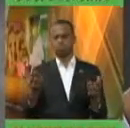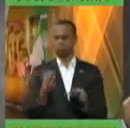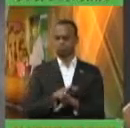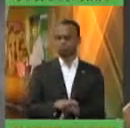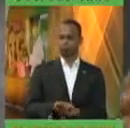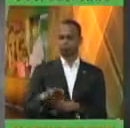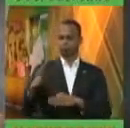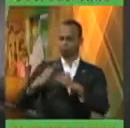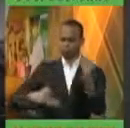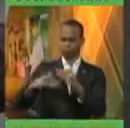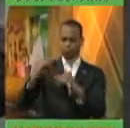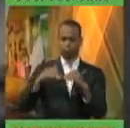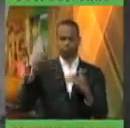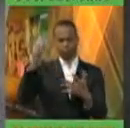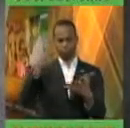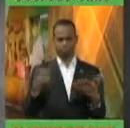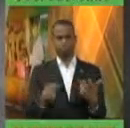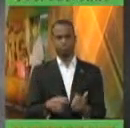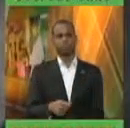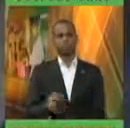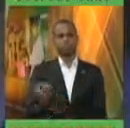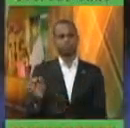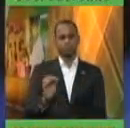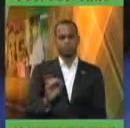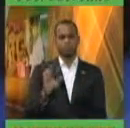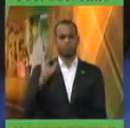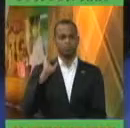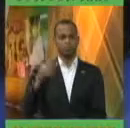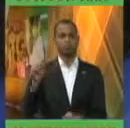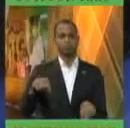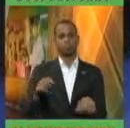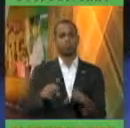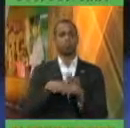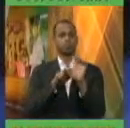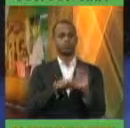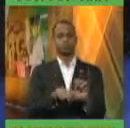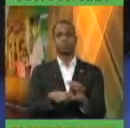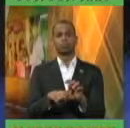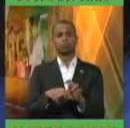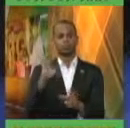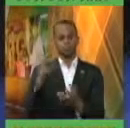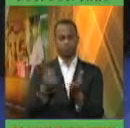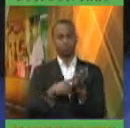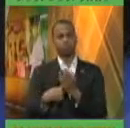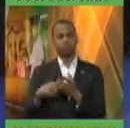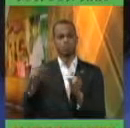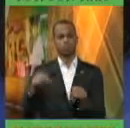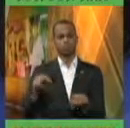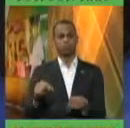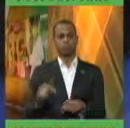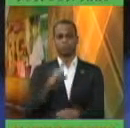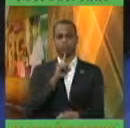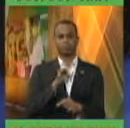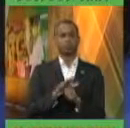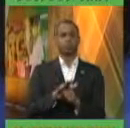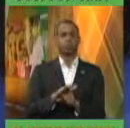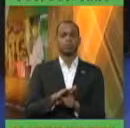infraestructura tenemos también próximamente los del tram pero de otras mejores también exactamente te lo prometo